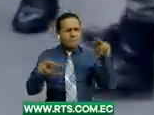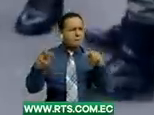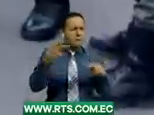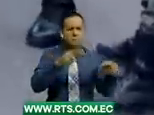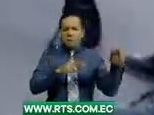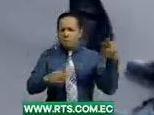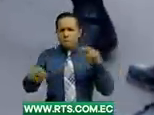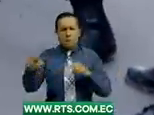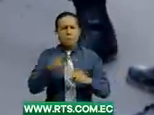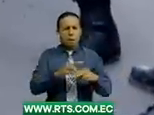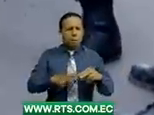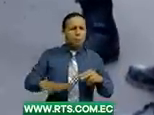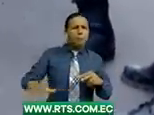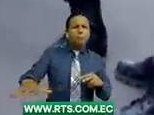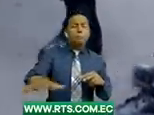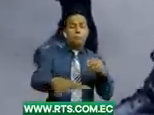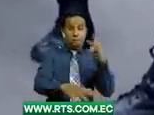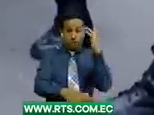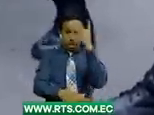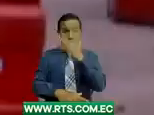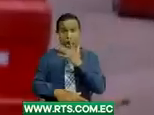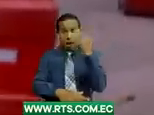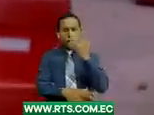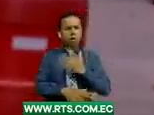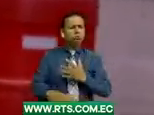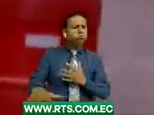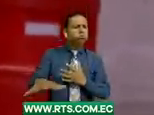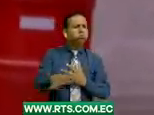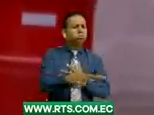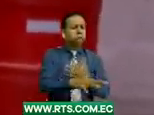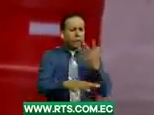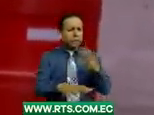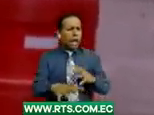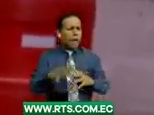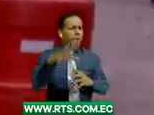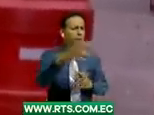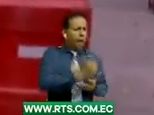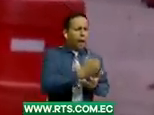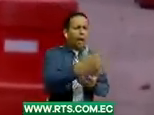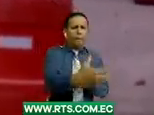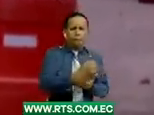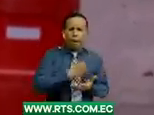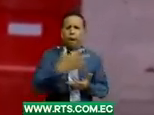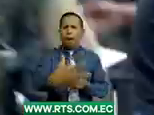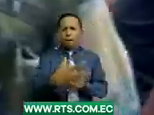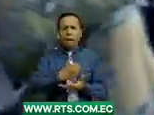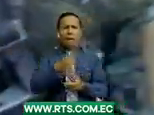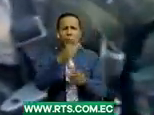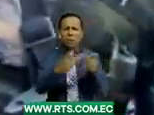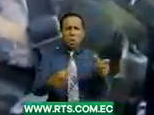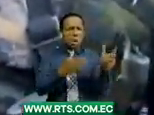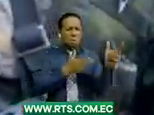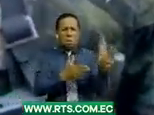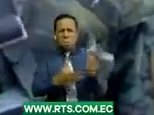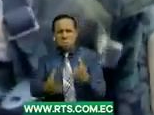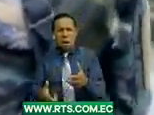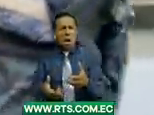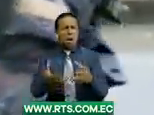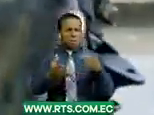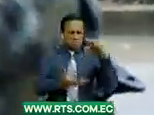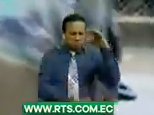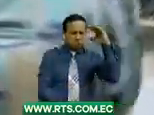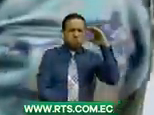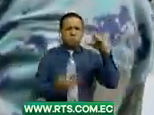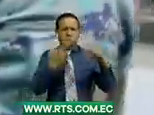la provincia de Esmeraldas. Los resultados del decomiso de miles de galones de combustible, cientos de cartuchos de diferente calibre, canecas de